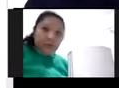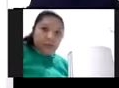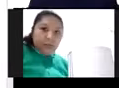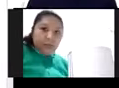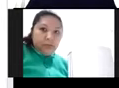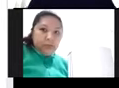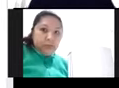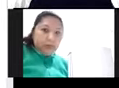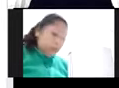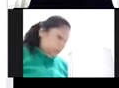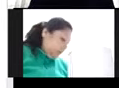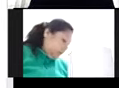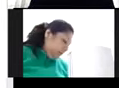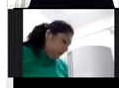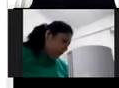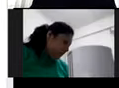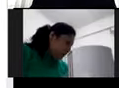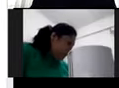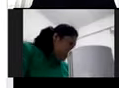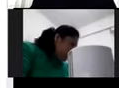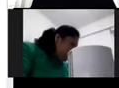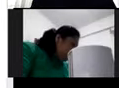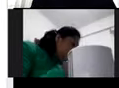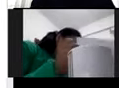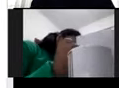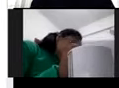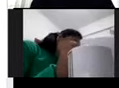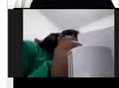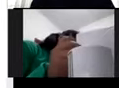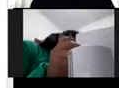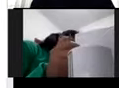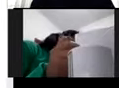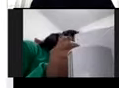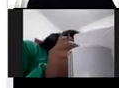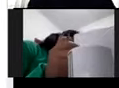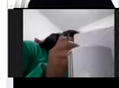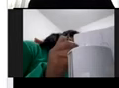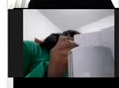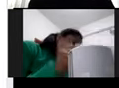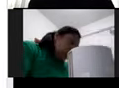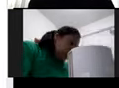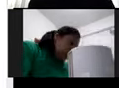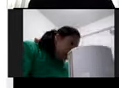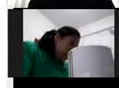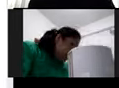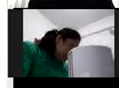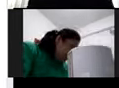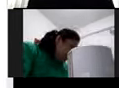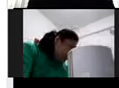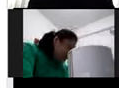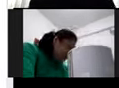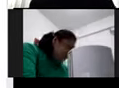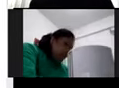lugar. Ustedes saben que toda compra o contratación que el Estado realiza implica un